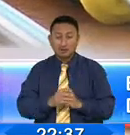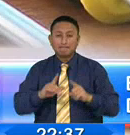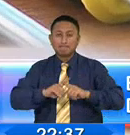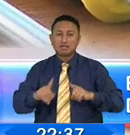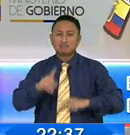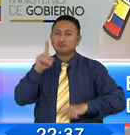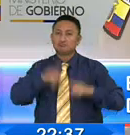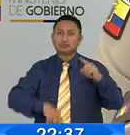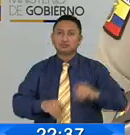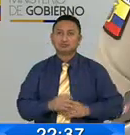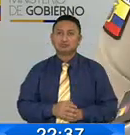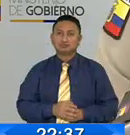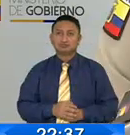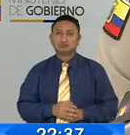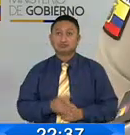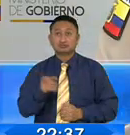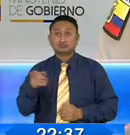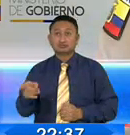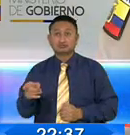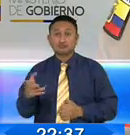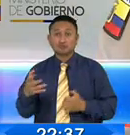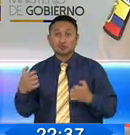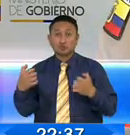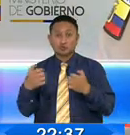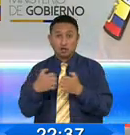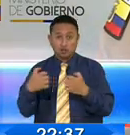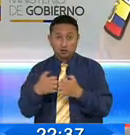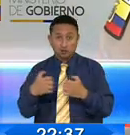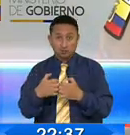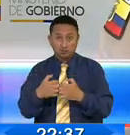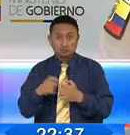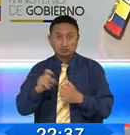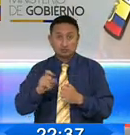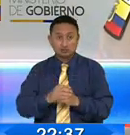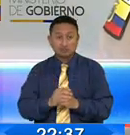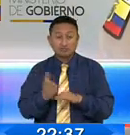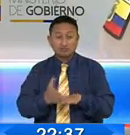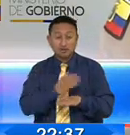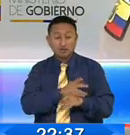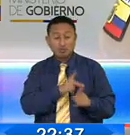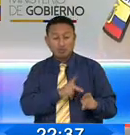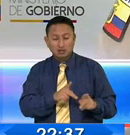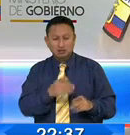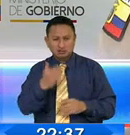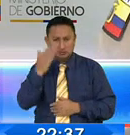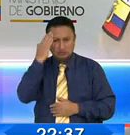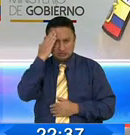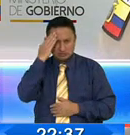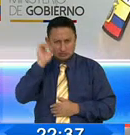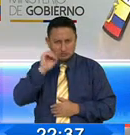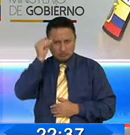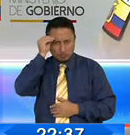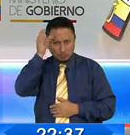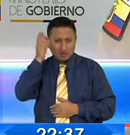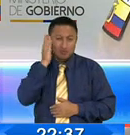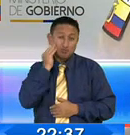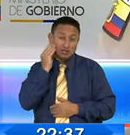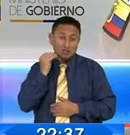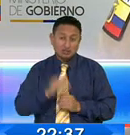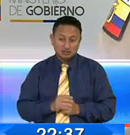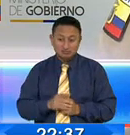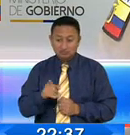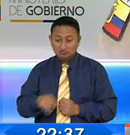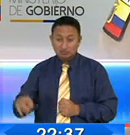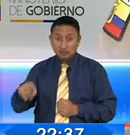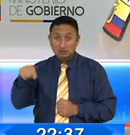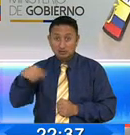contra. Manejar este tipo de equipos requiere una preparación y un conocimiento. Entonces ellos deben